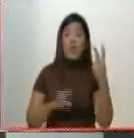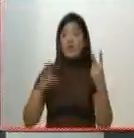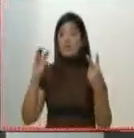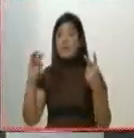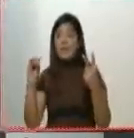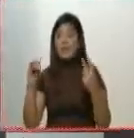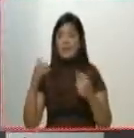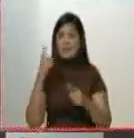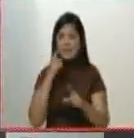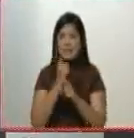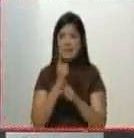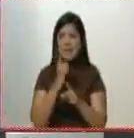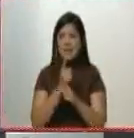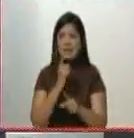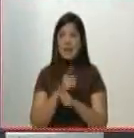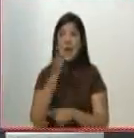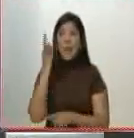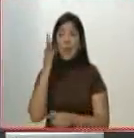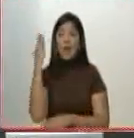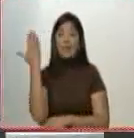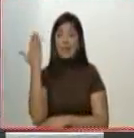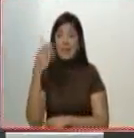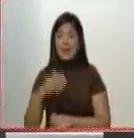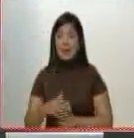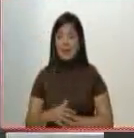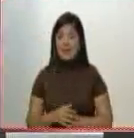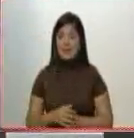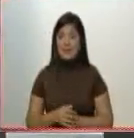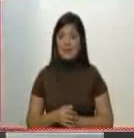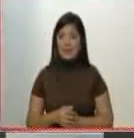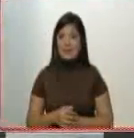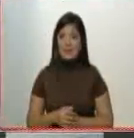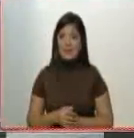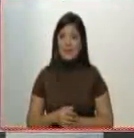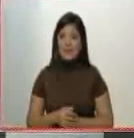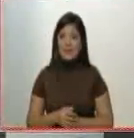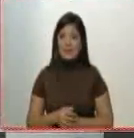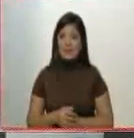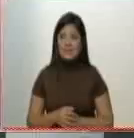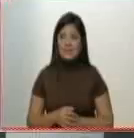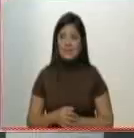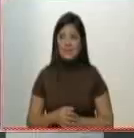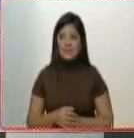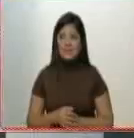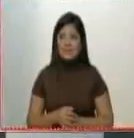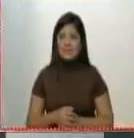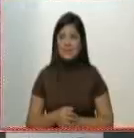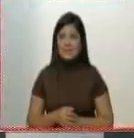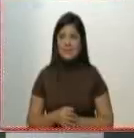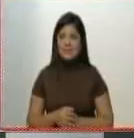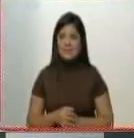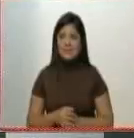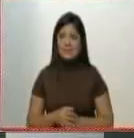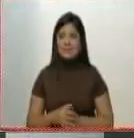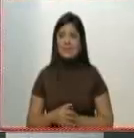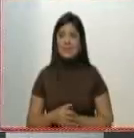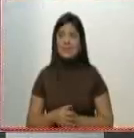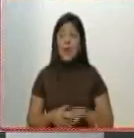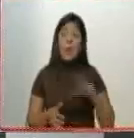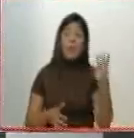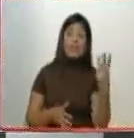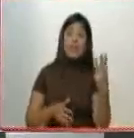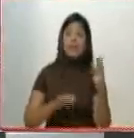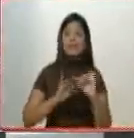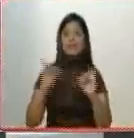Lara, madrina de Lara, almirante jefa, ahí va, punto tres para Trujillo,